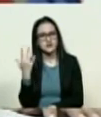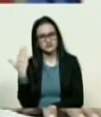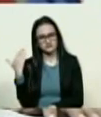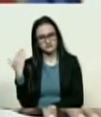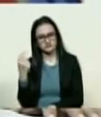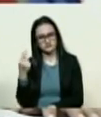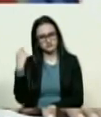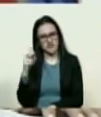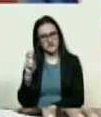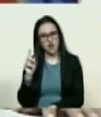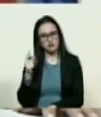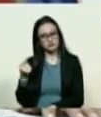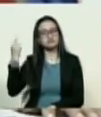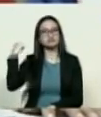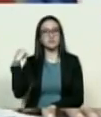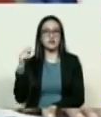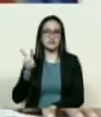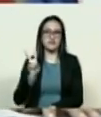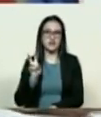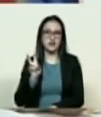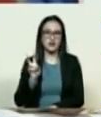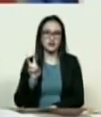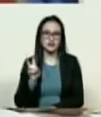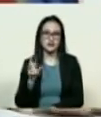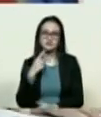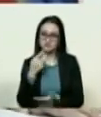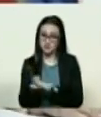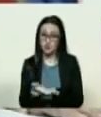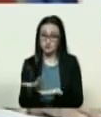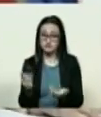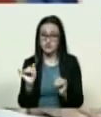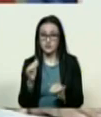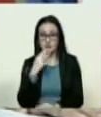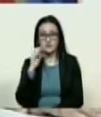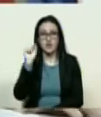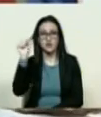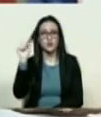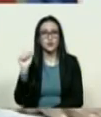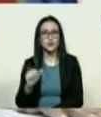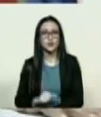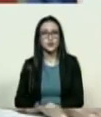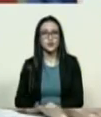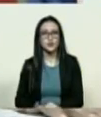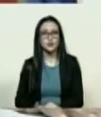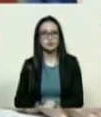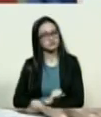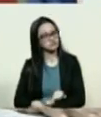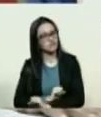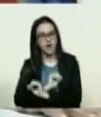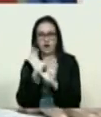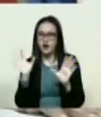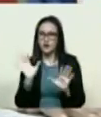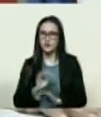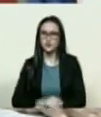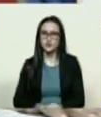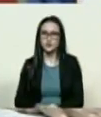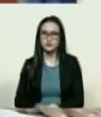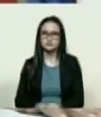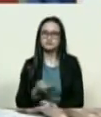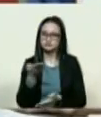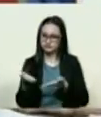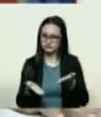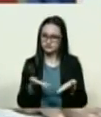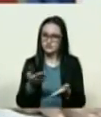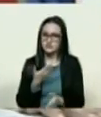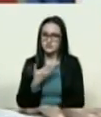¿no? Hace dos viernes. Ahí nosotros postulamos a Nicolás Maduro. Claro y plena como la luna llena. Nuestro candidato a las elecciones